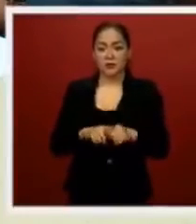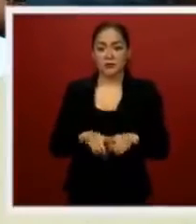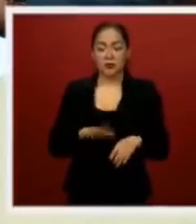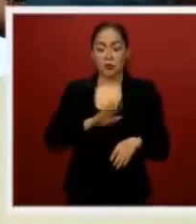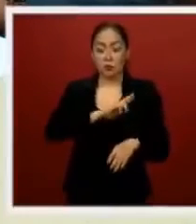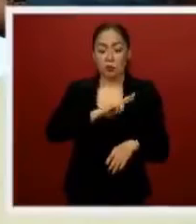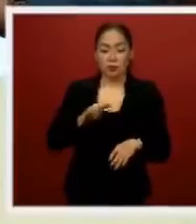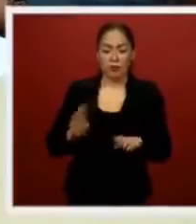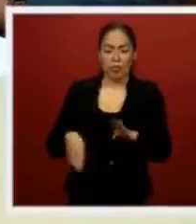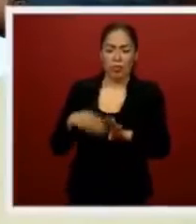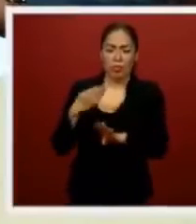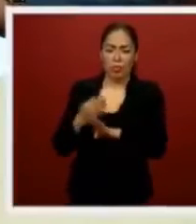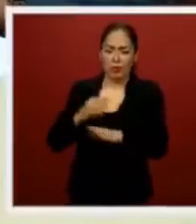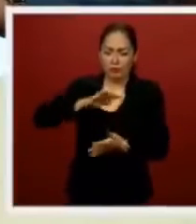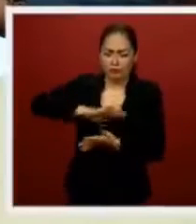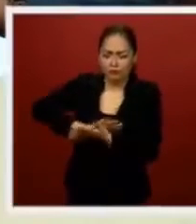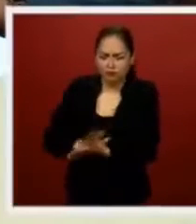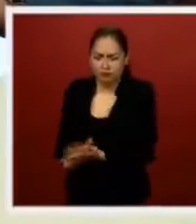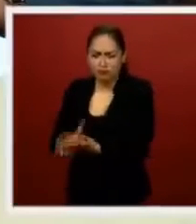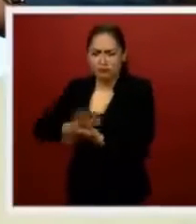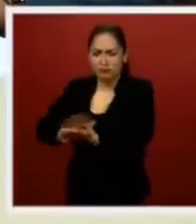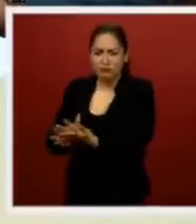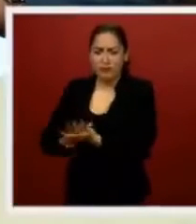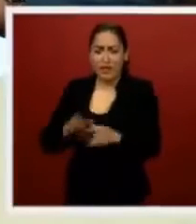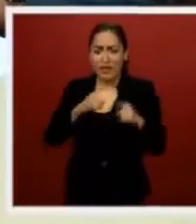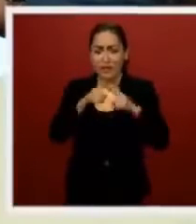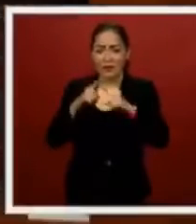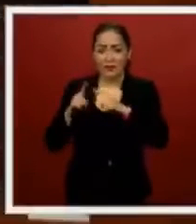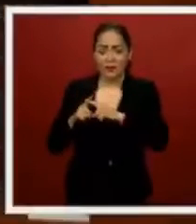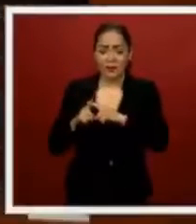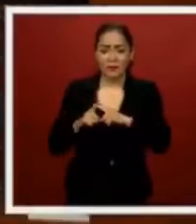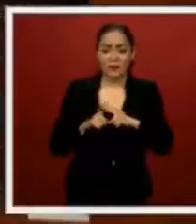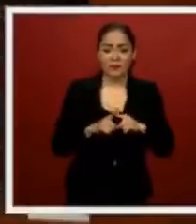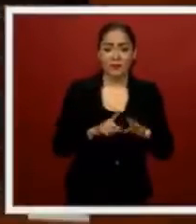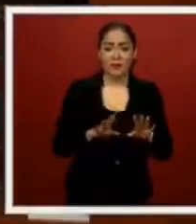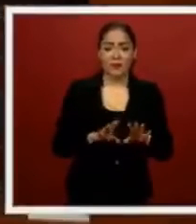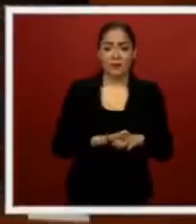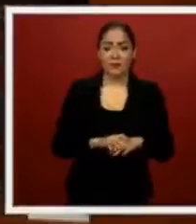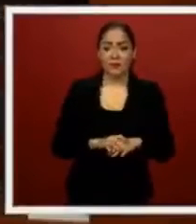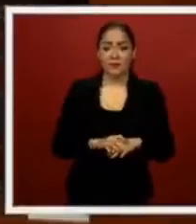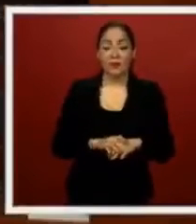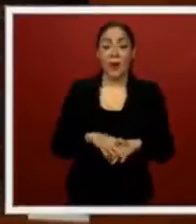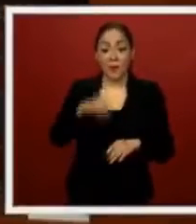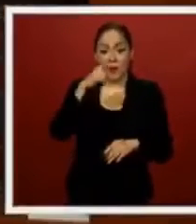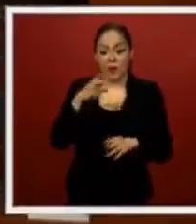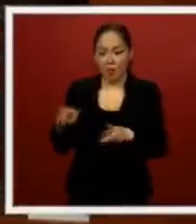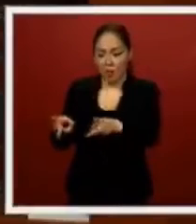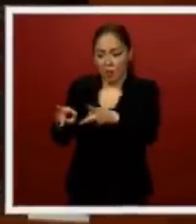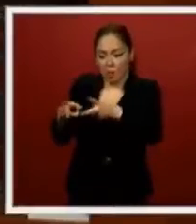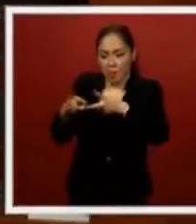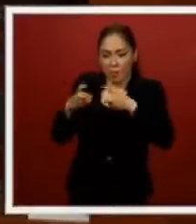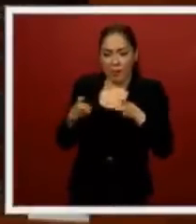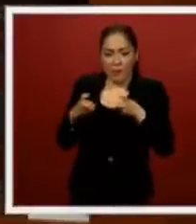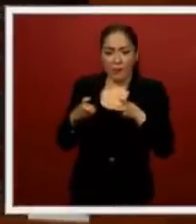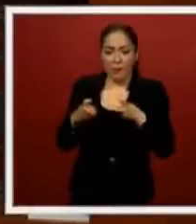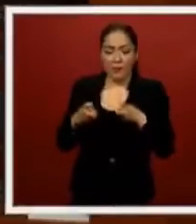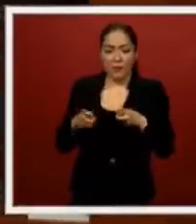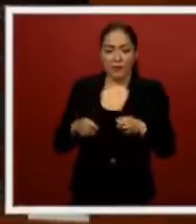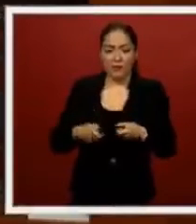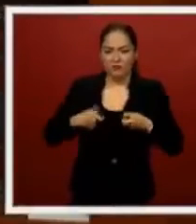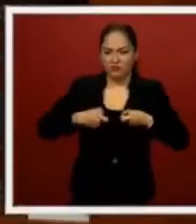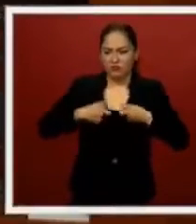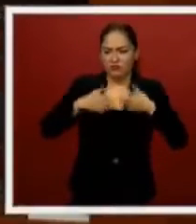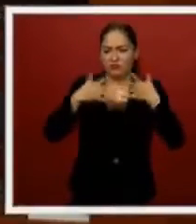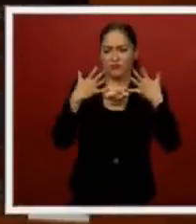atropellado a la naturaleza, a los ecosistemas, con la finalidad de extraerle riqueza, de producir